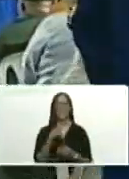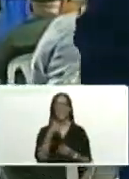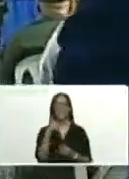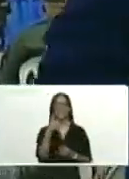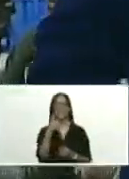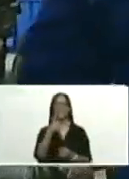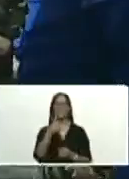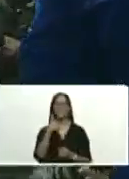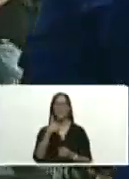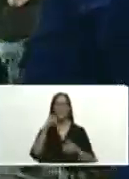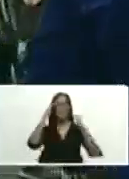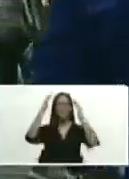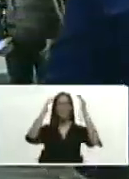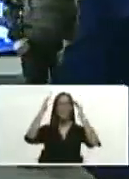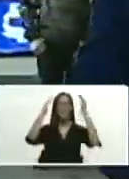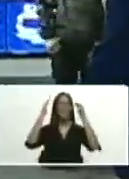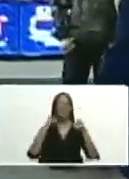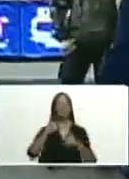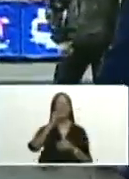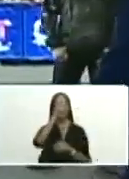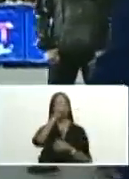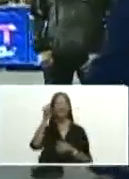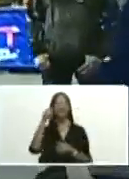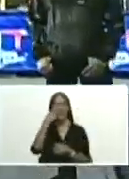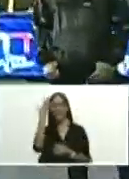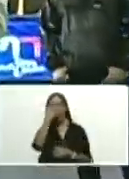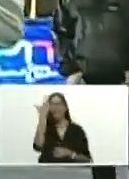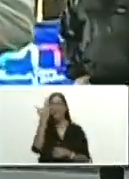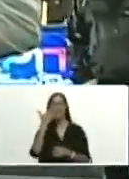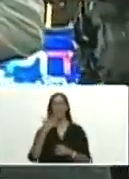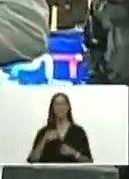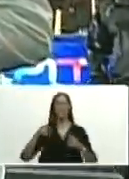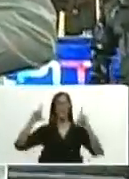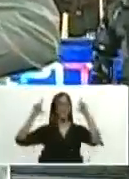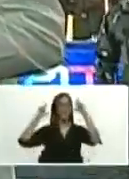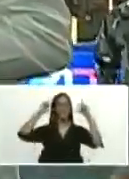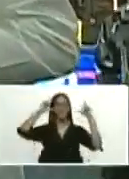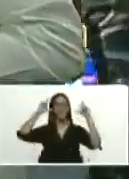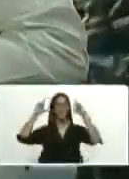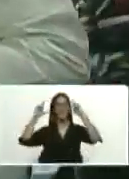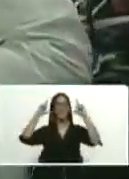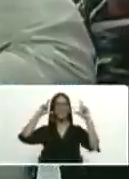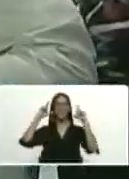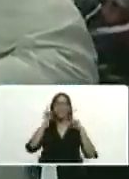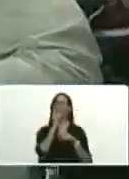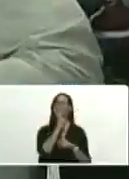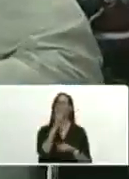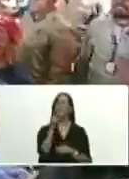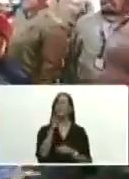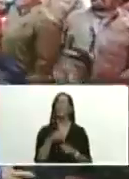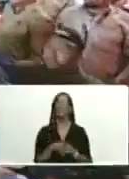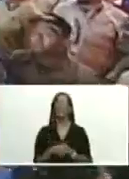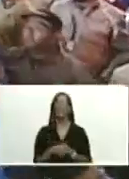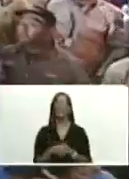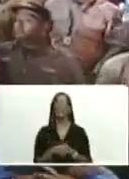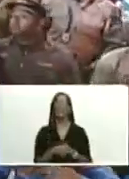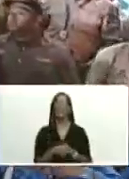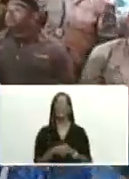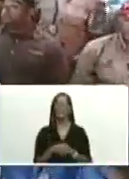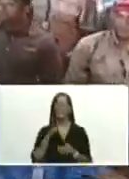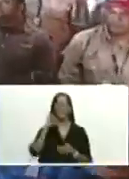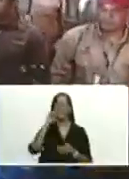por allá mi saludo mira que hay por allá no veía nadie un selfie por aquí Cómo te llamas tú mi